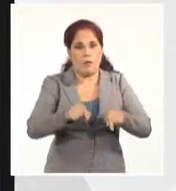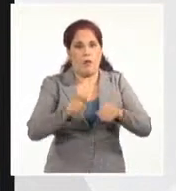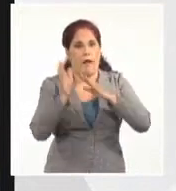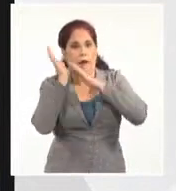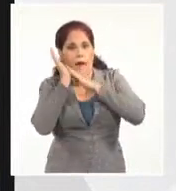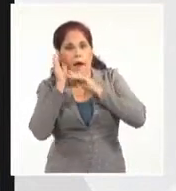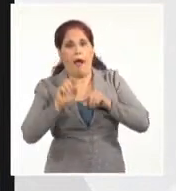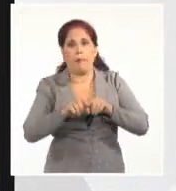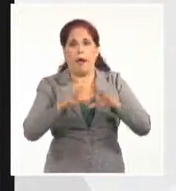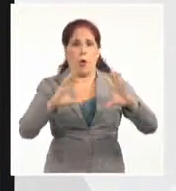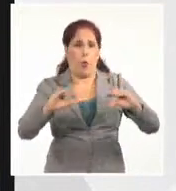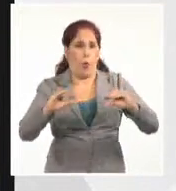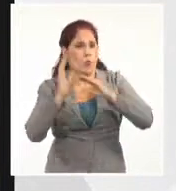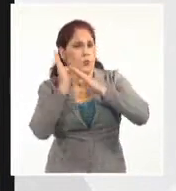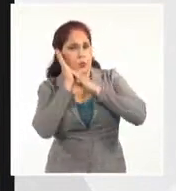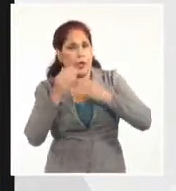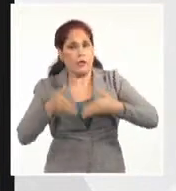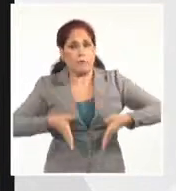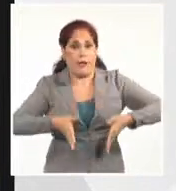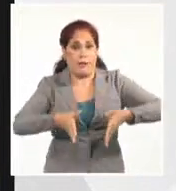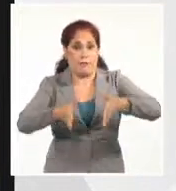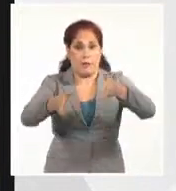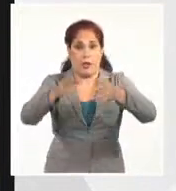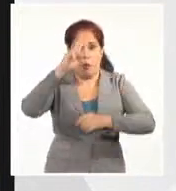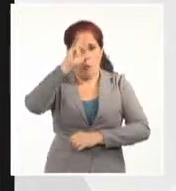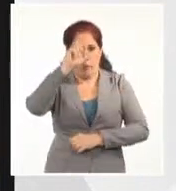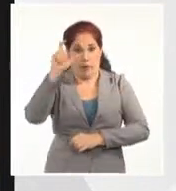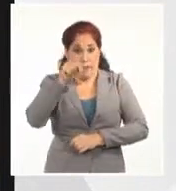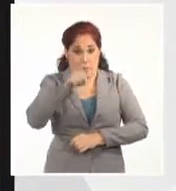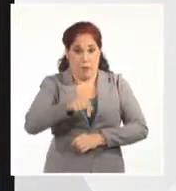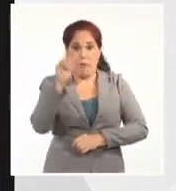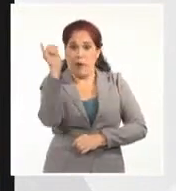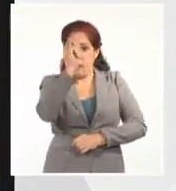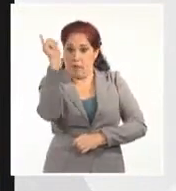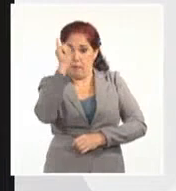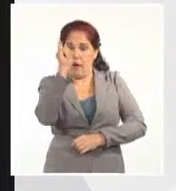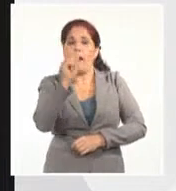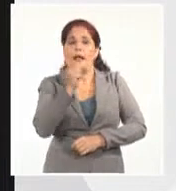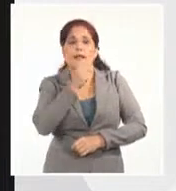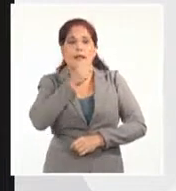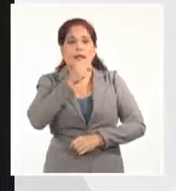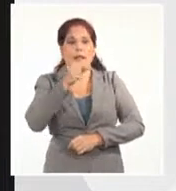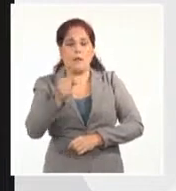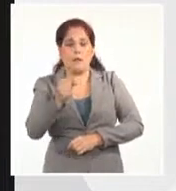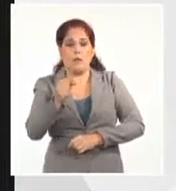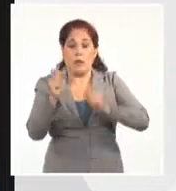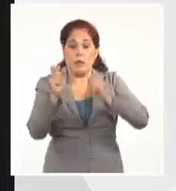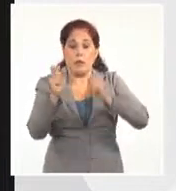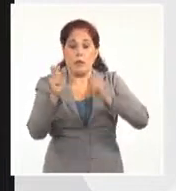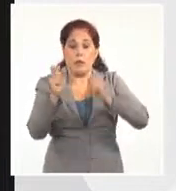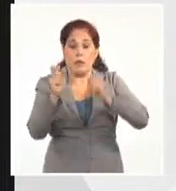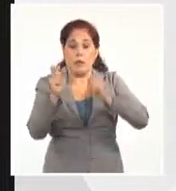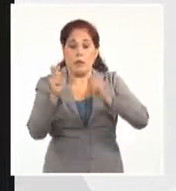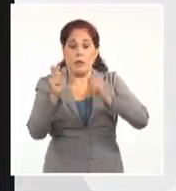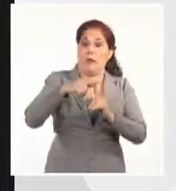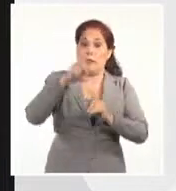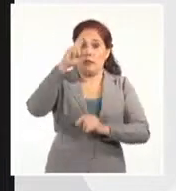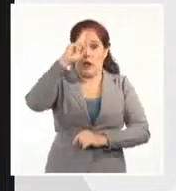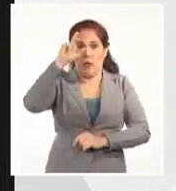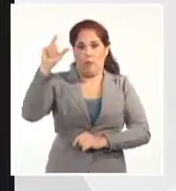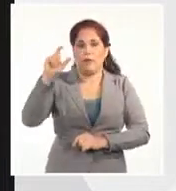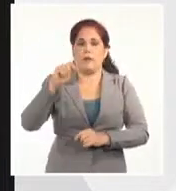hay colchones en el suelo, ¿no? Entonces, bueno, con esas imágenes se denuncia el colapso del sistema sanitario, etcétera, pero es